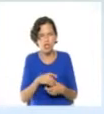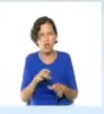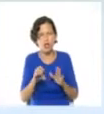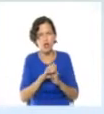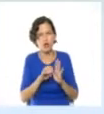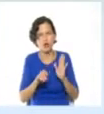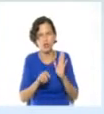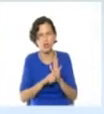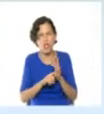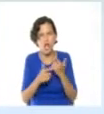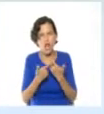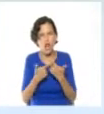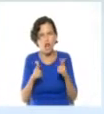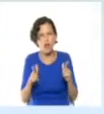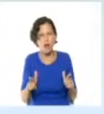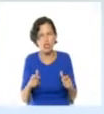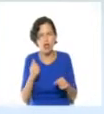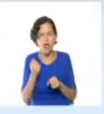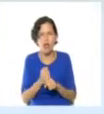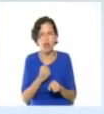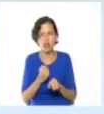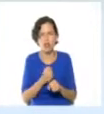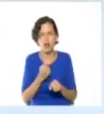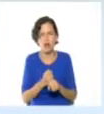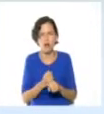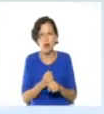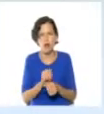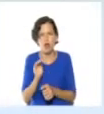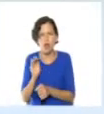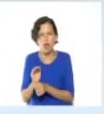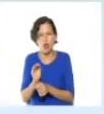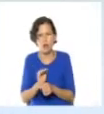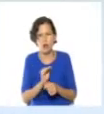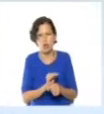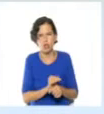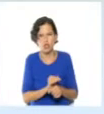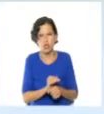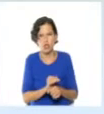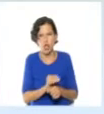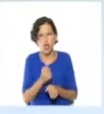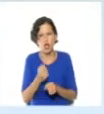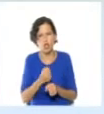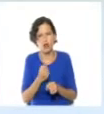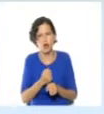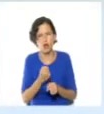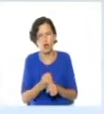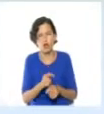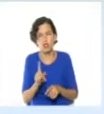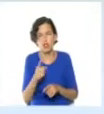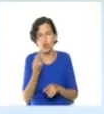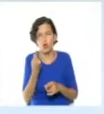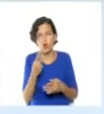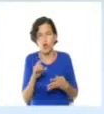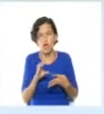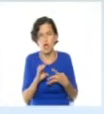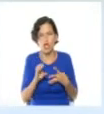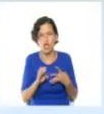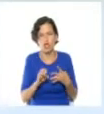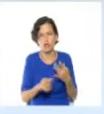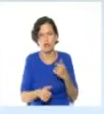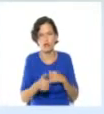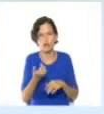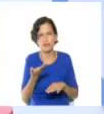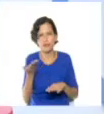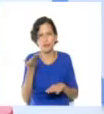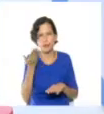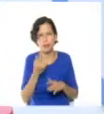decreta la libertad al trabajo y la protección al obrero, siendo una de las características